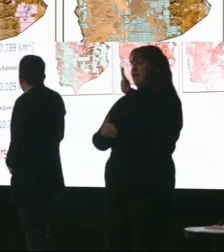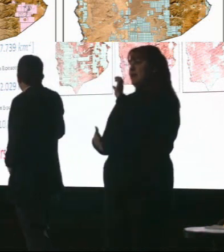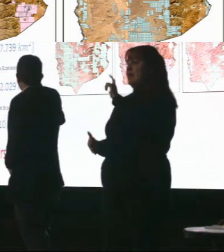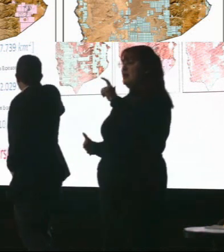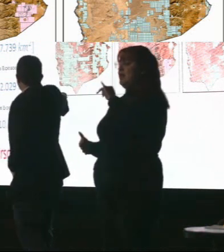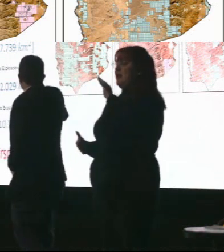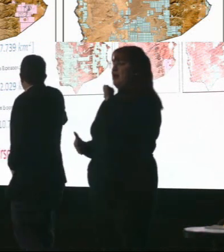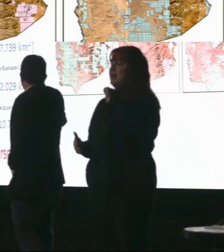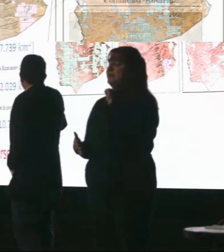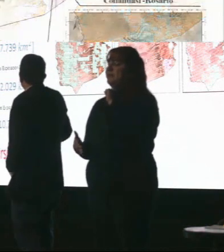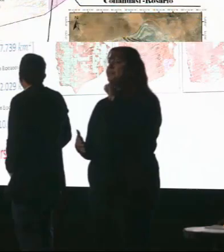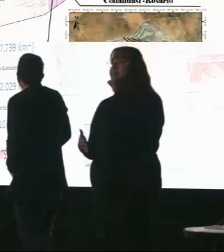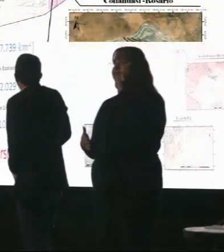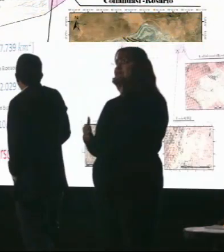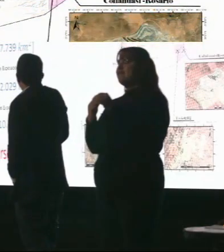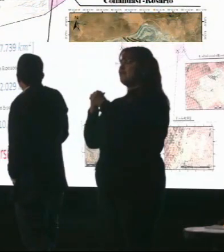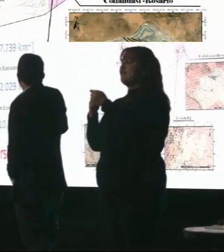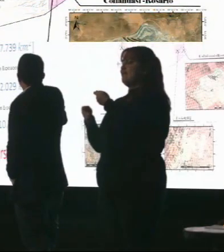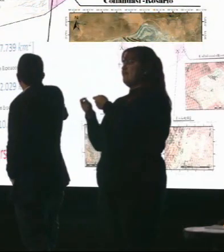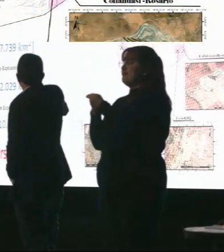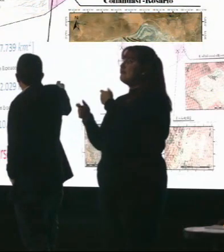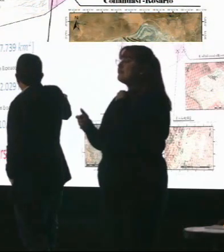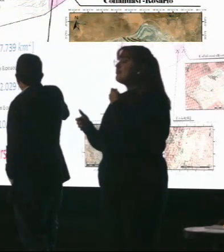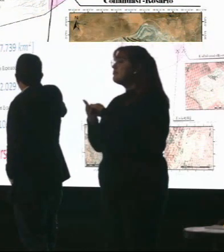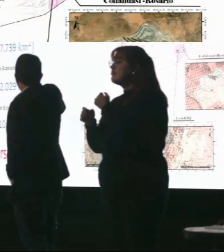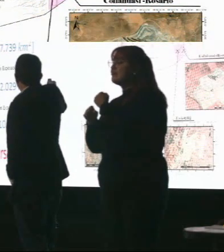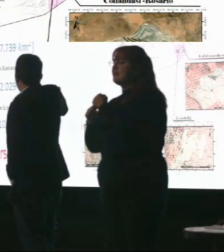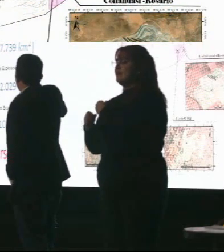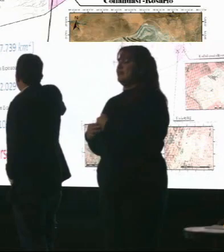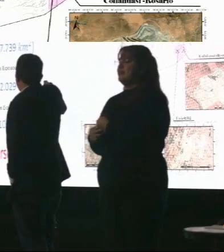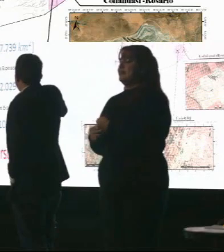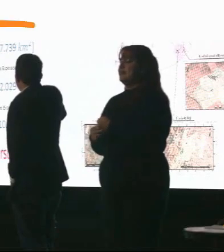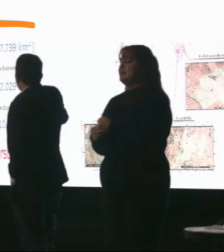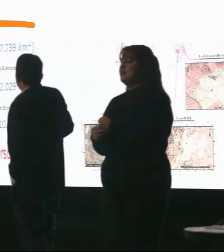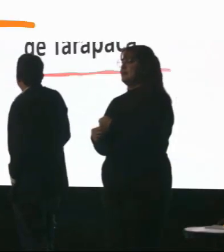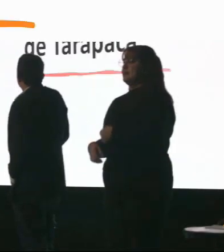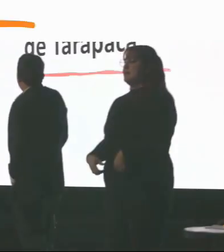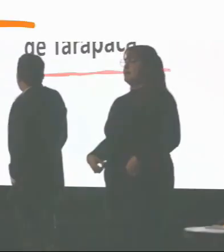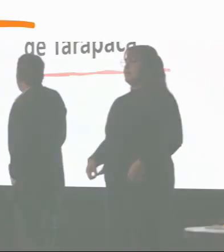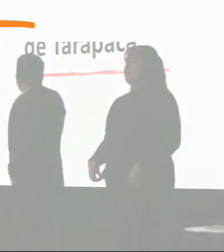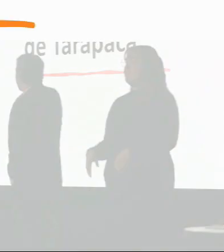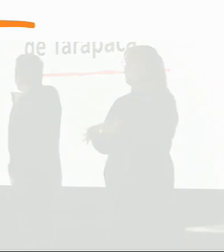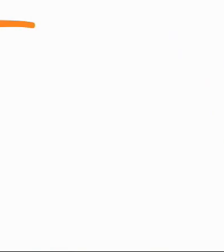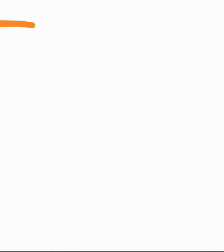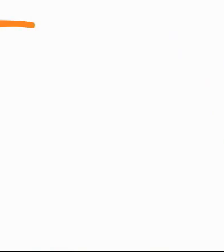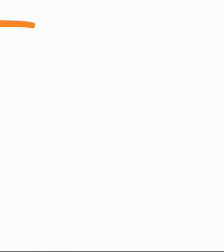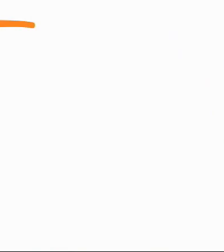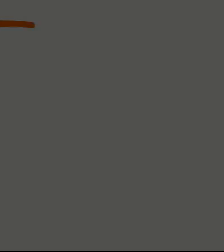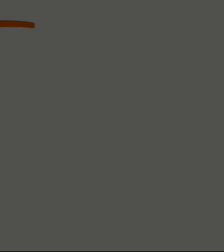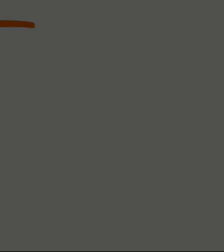Así se dividen, bueno, están las grandes actividades, y ese es el escenario que hoy